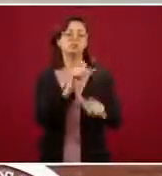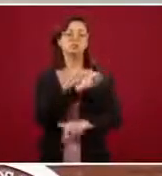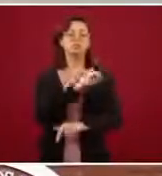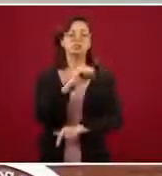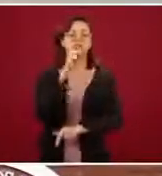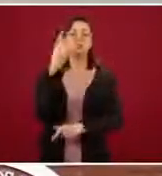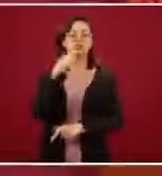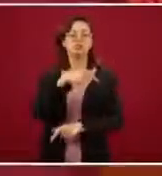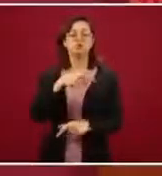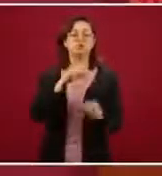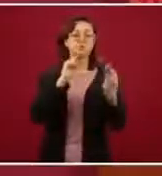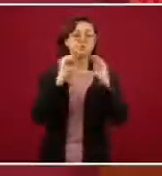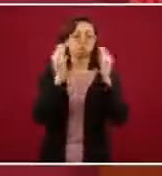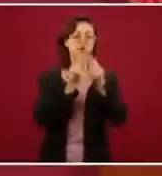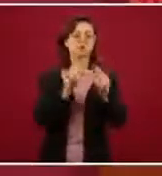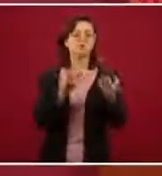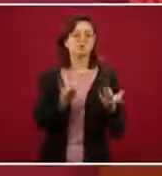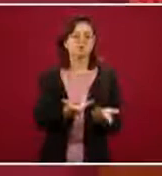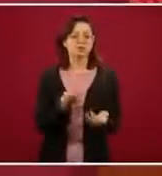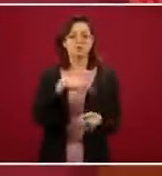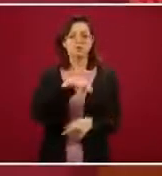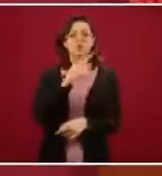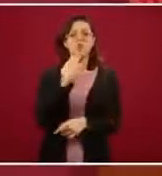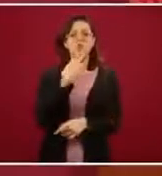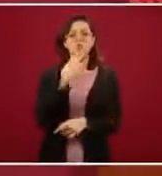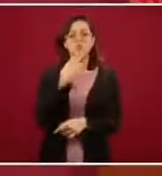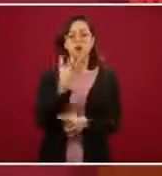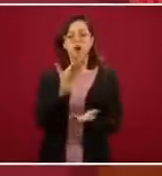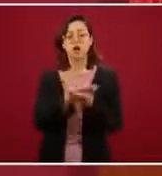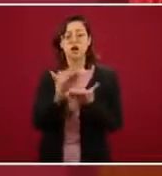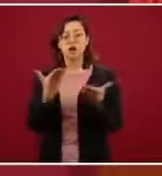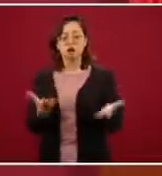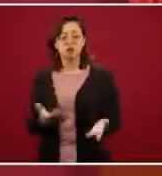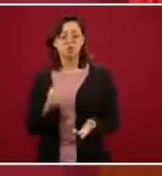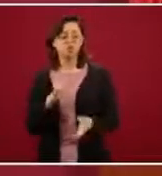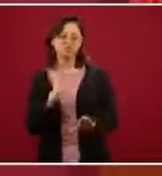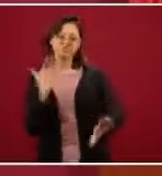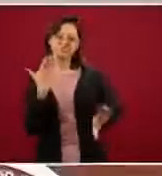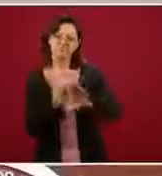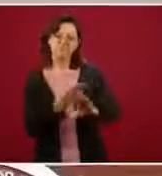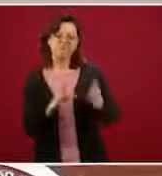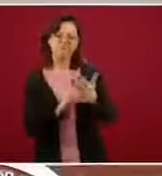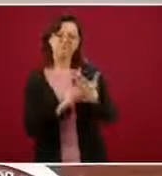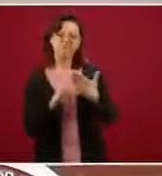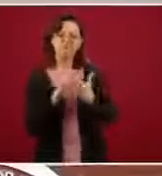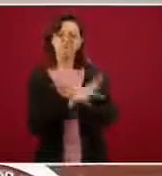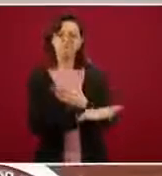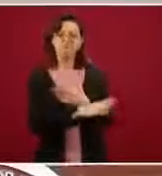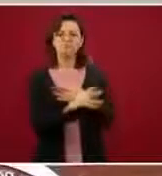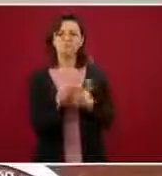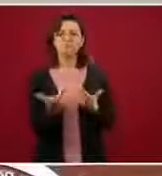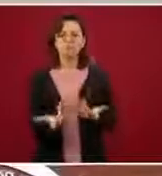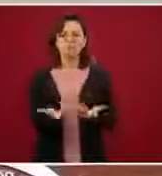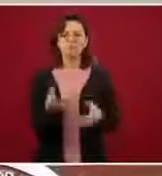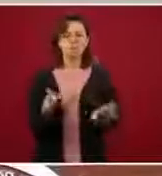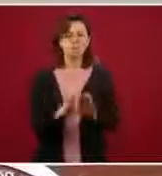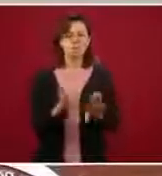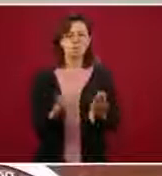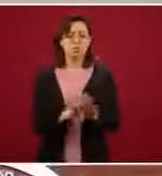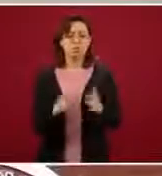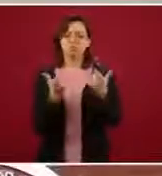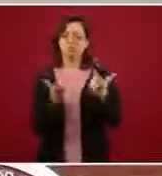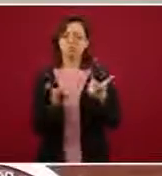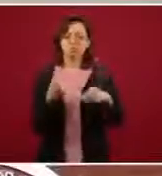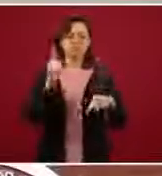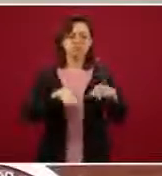la estrategia del presidente de la República de combatir a los grupos delincuenciales vía la destrucción de sus